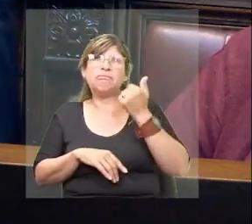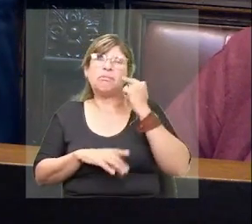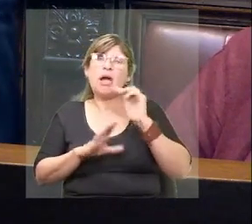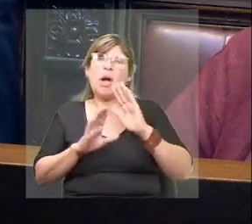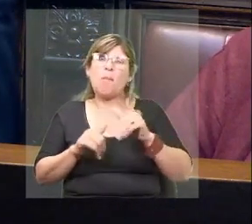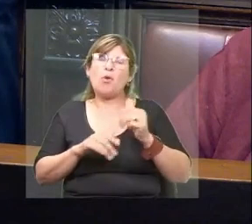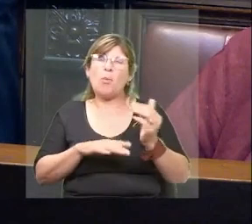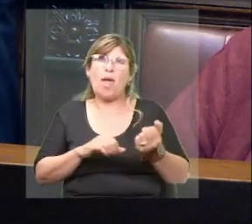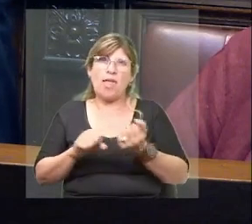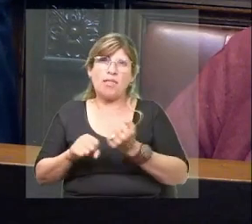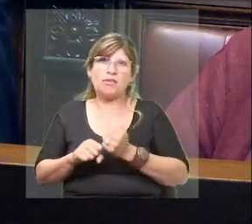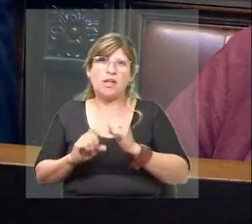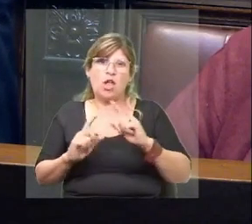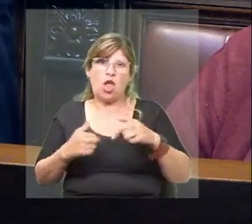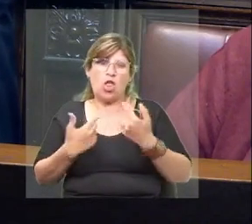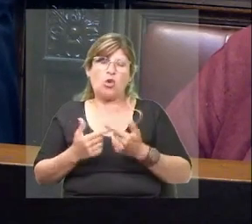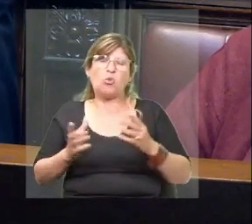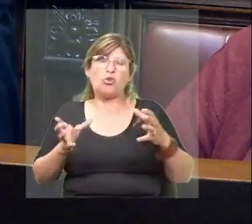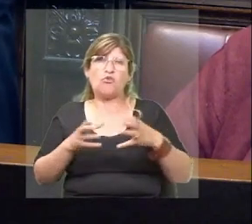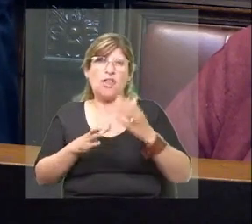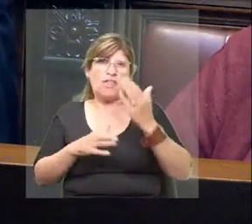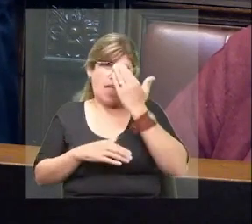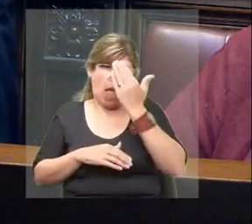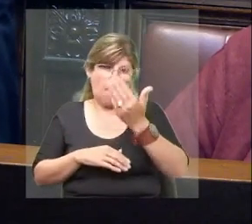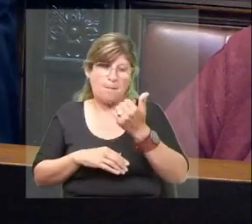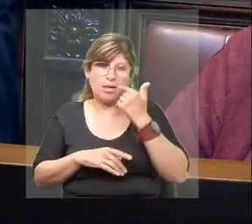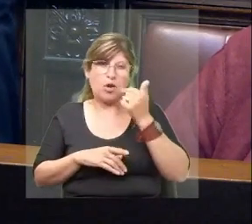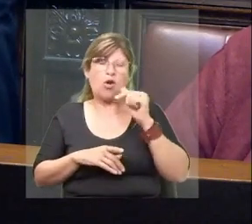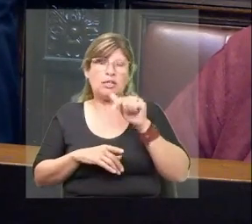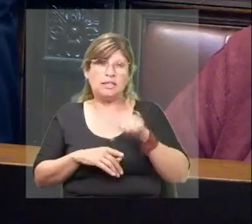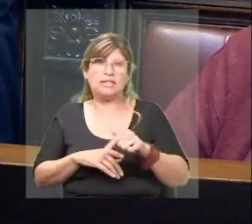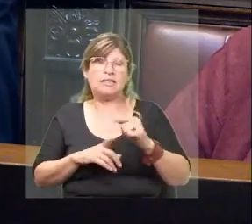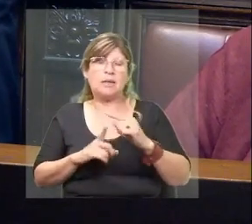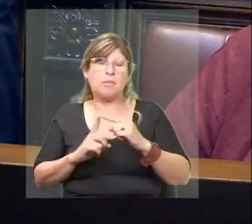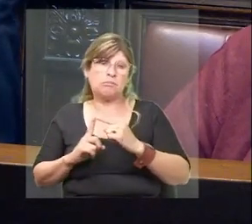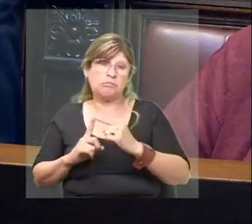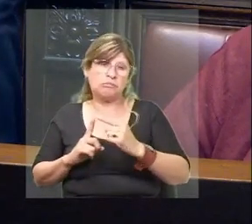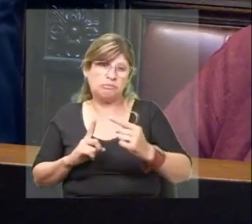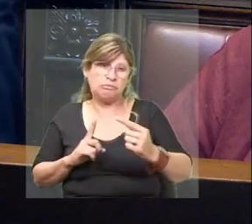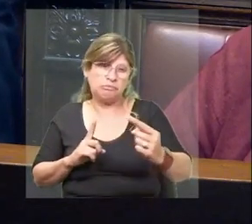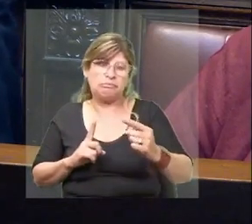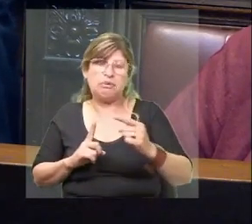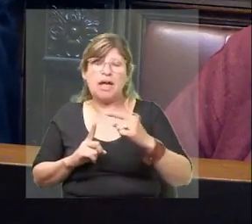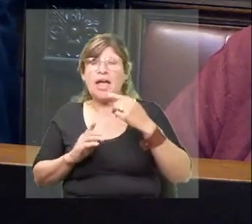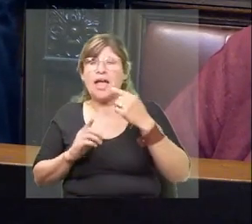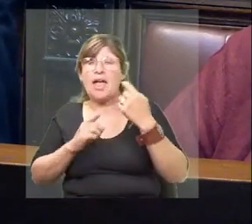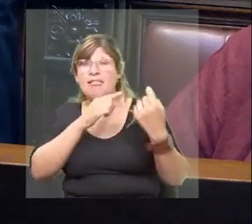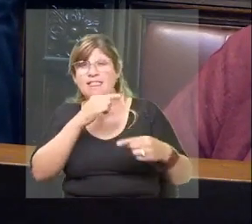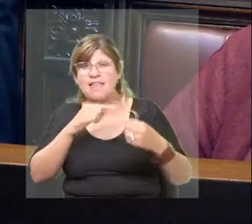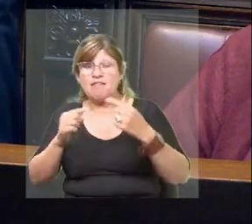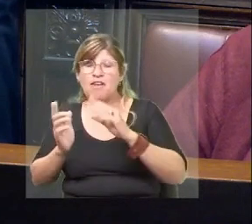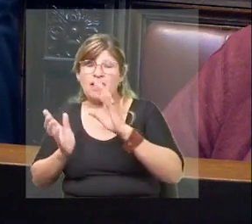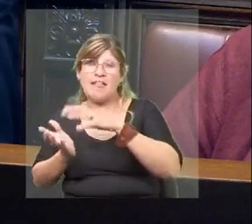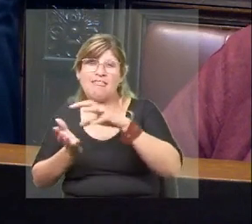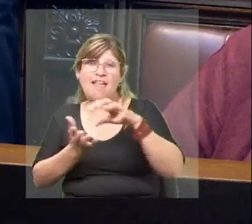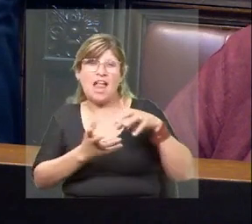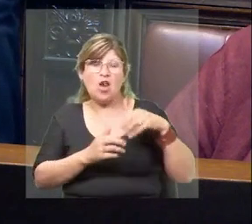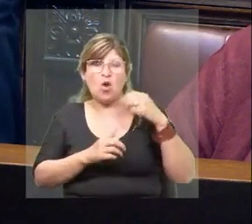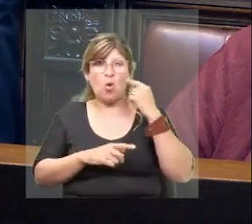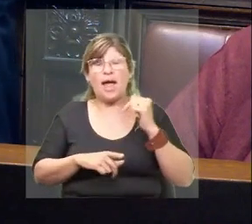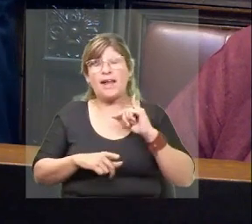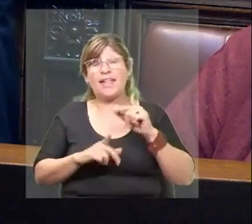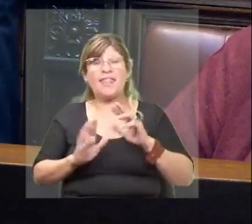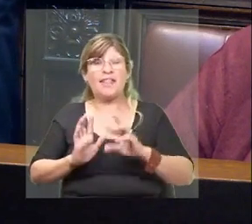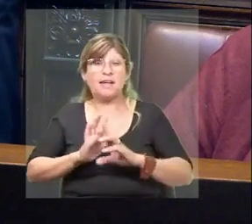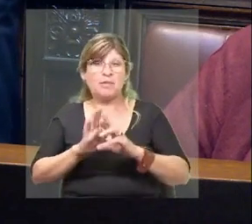propia fundación de nuestro Frente Amplio y se despliega a lo largo de tantos lugares de decisión y